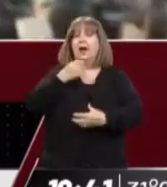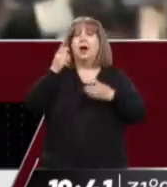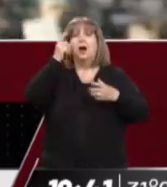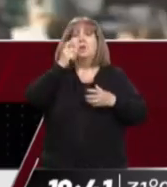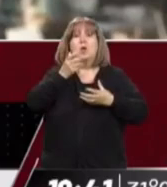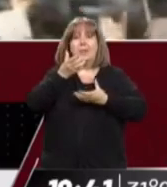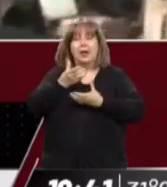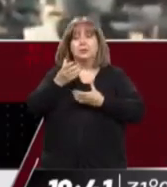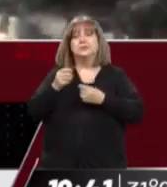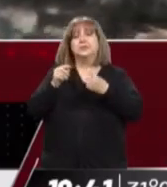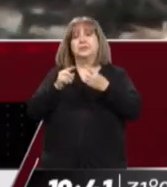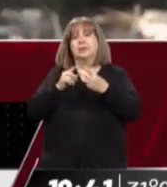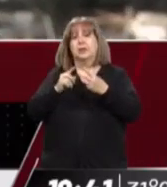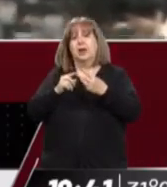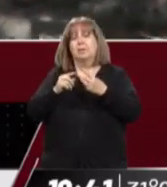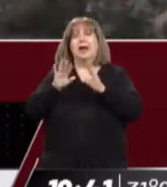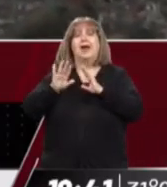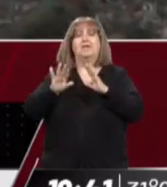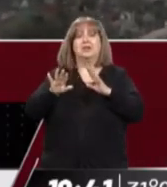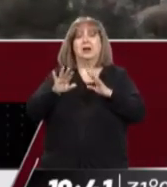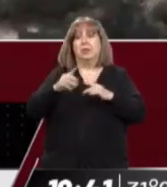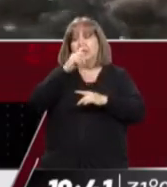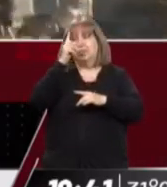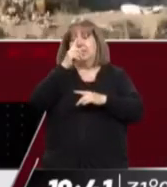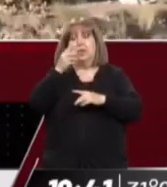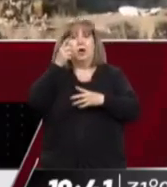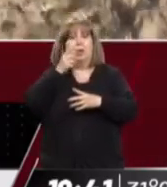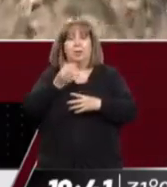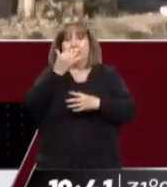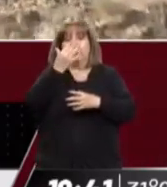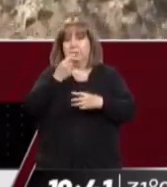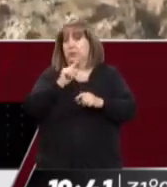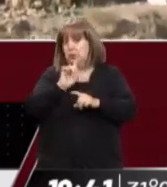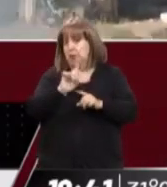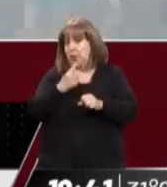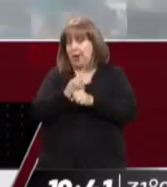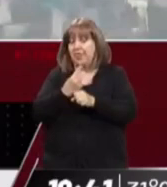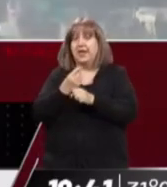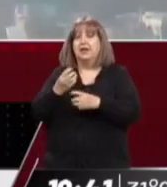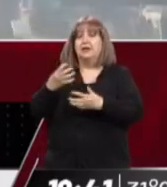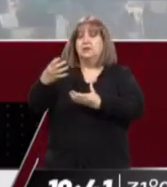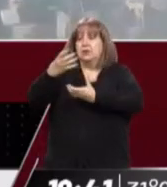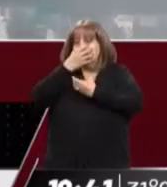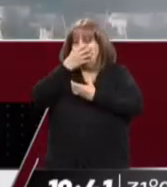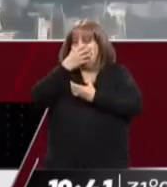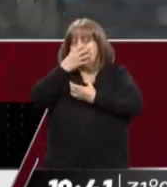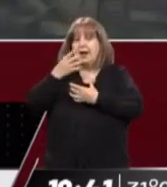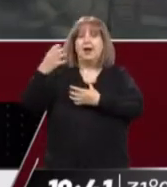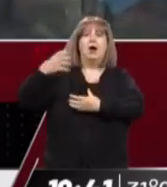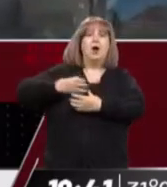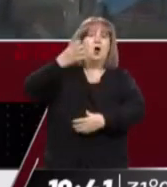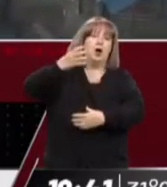que es lo que se está haciendo A fines de evitar también que tengan una exposición al humo los bomberos y